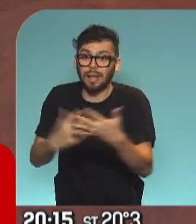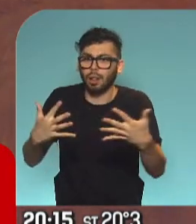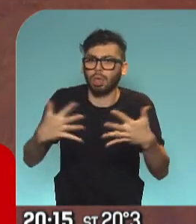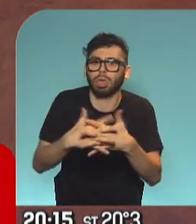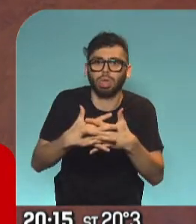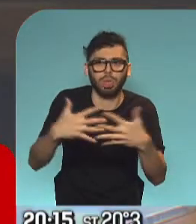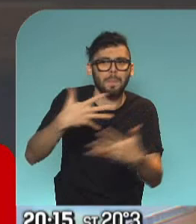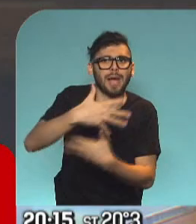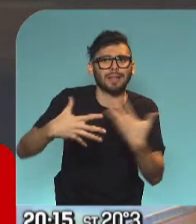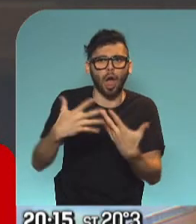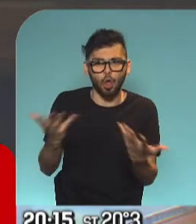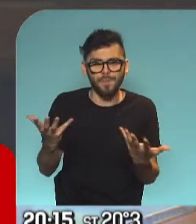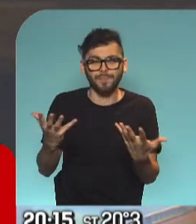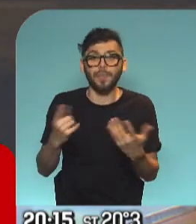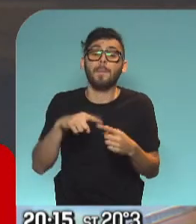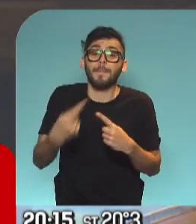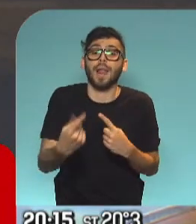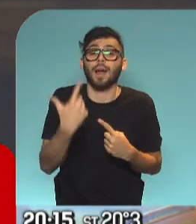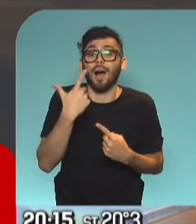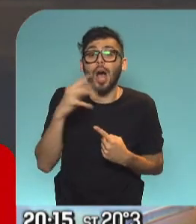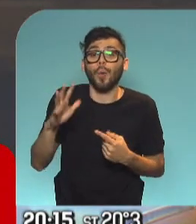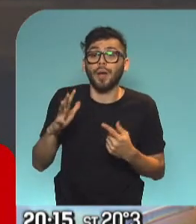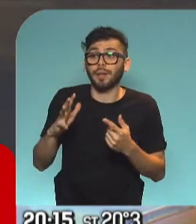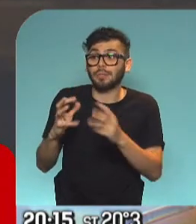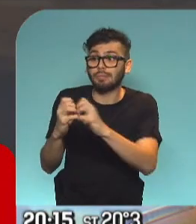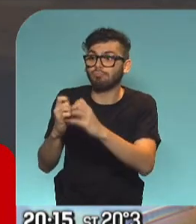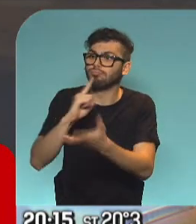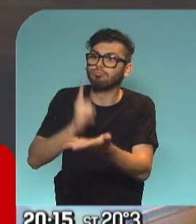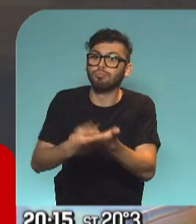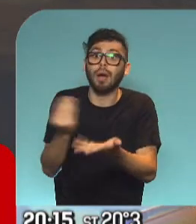justicia. Y por supuesto que mañana estaremos analizando lo que suceda, la decisión que tomen en esta edición.